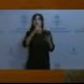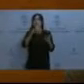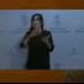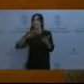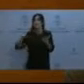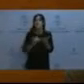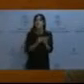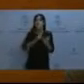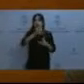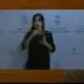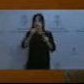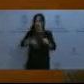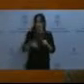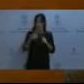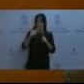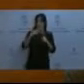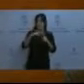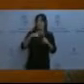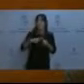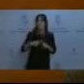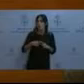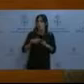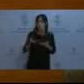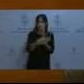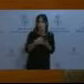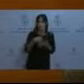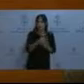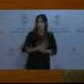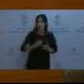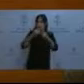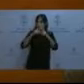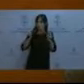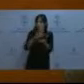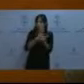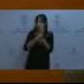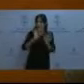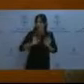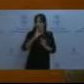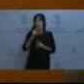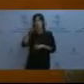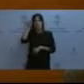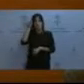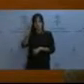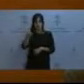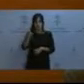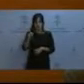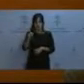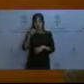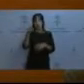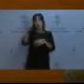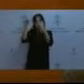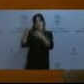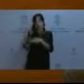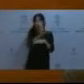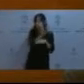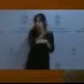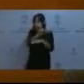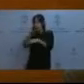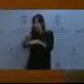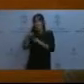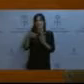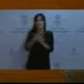Tineo, en Asturias, no cobra nada, gracias a usted. Consejera, dar la espalda a esta realidad es una cuestión de